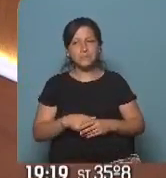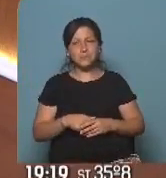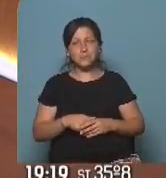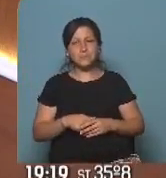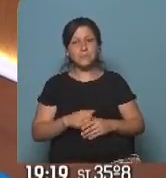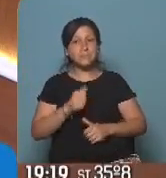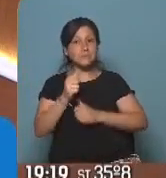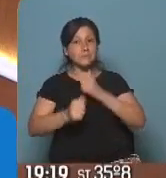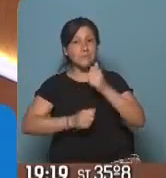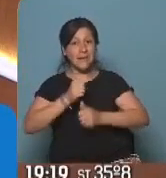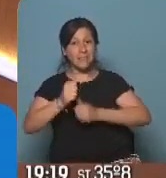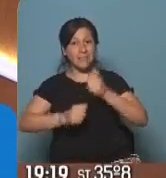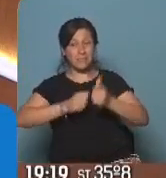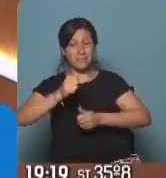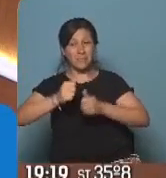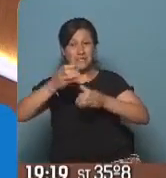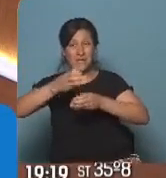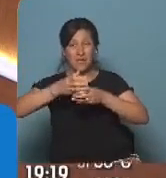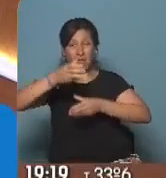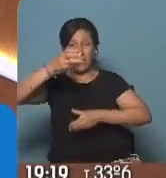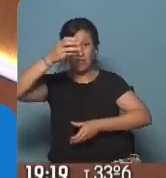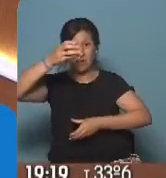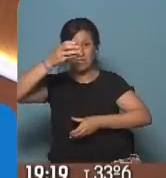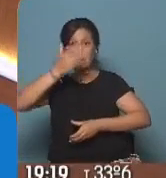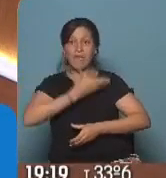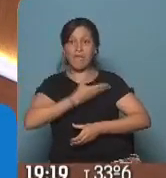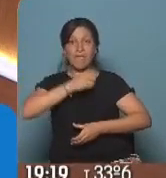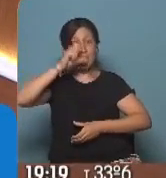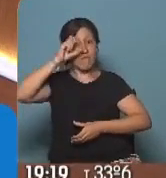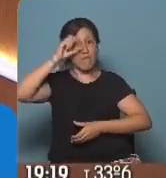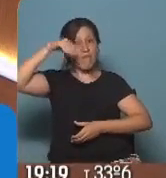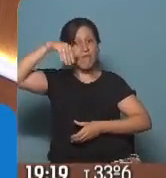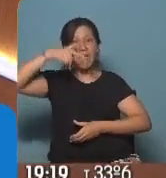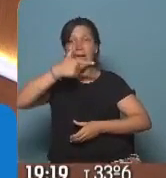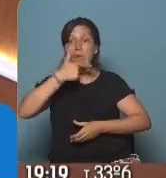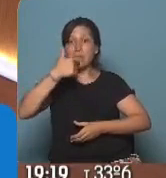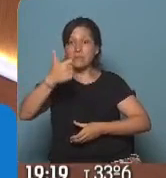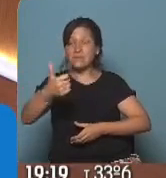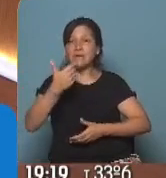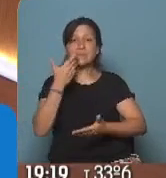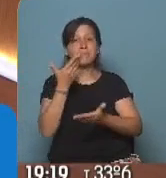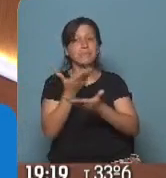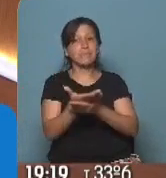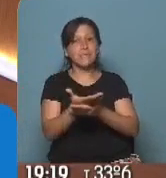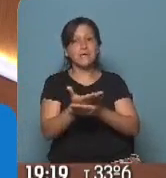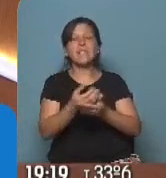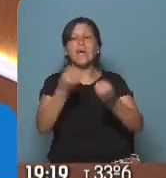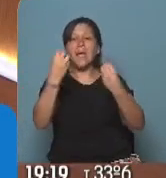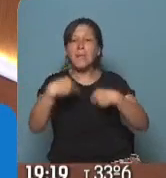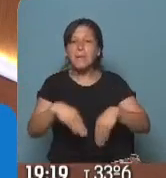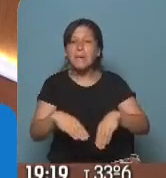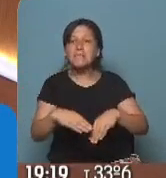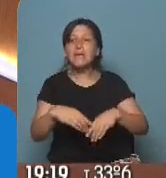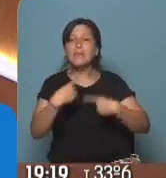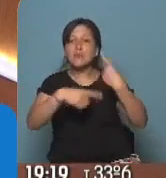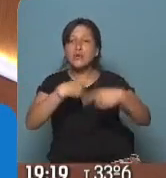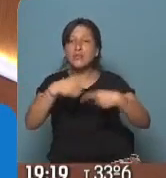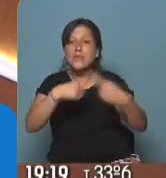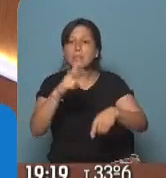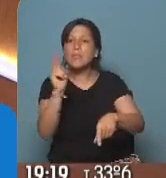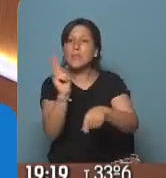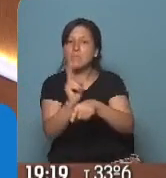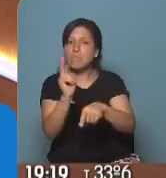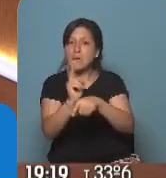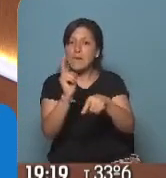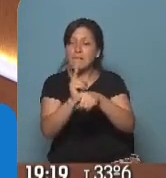La empresa embotelladora de Coca-Cola FEMSA ha solicitado abrir, en este caso, un procedimiento preventivo de crisis debido a la